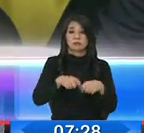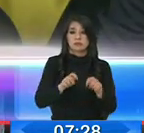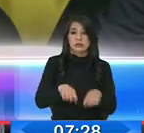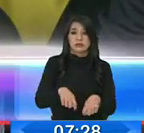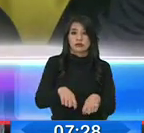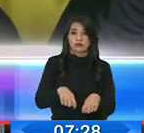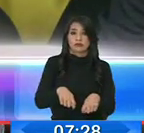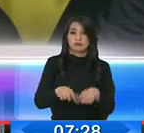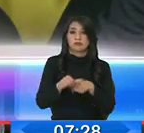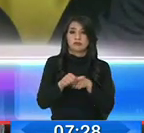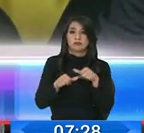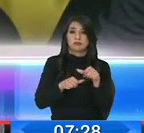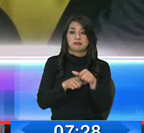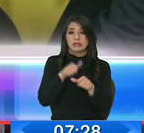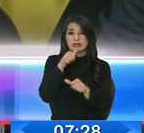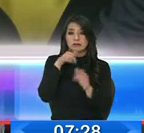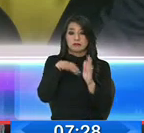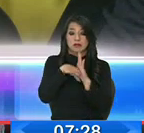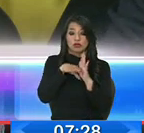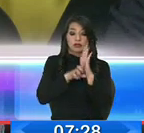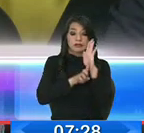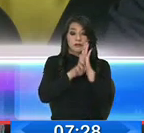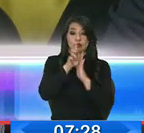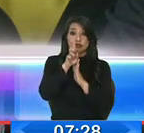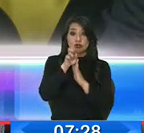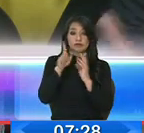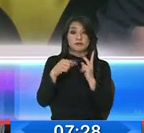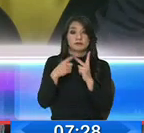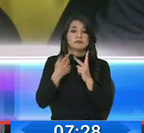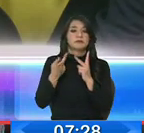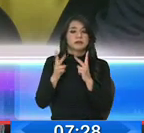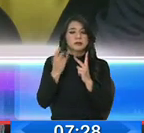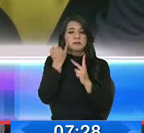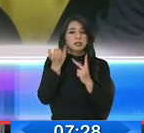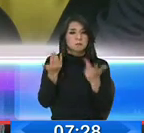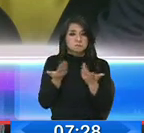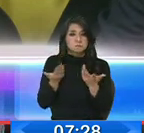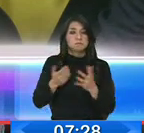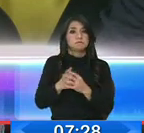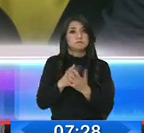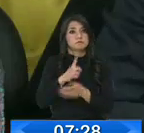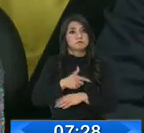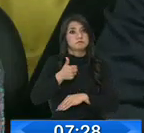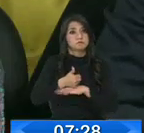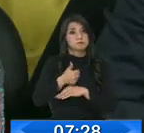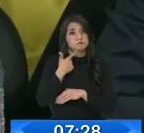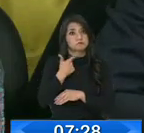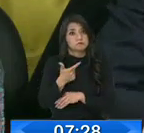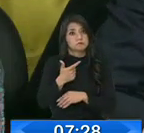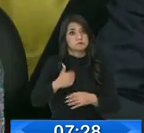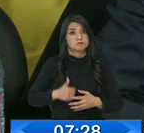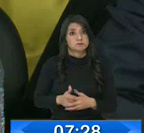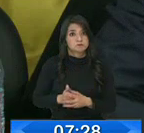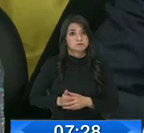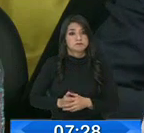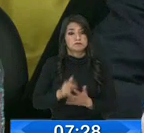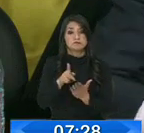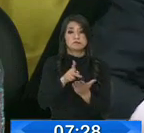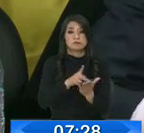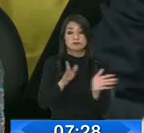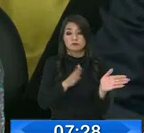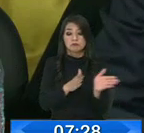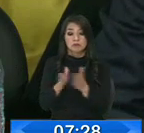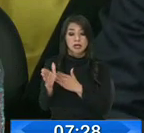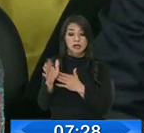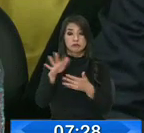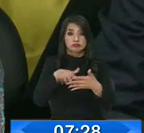ser administrador el Banco de Desarrollo y la idea, como bien explicaban las autoridades, es programar según el avance